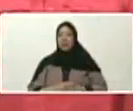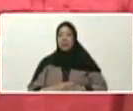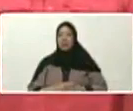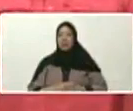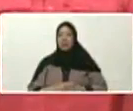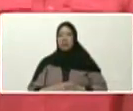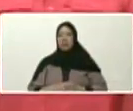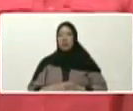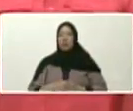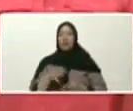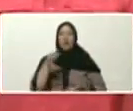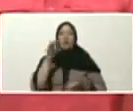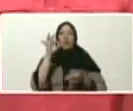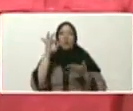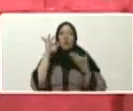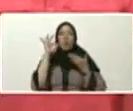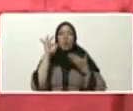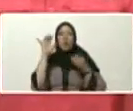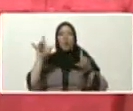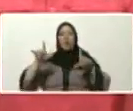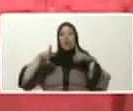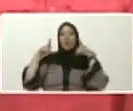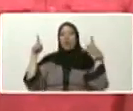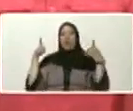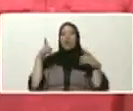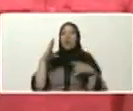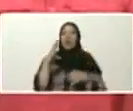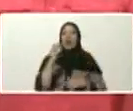Un cafecito de Carayaca.